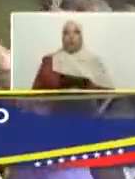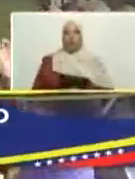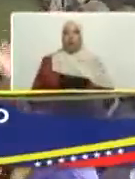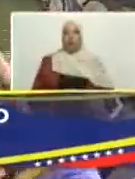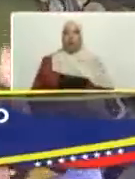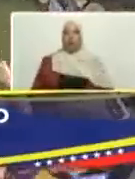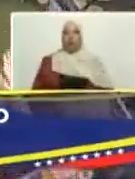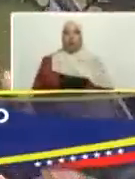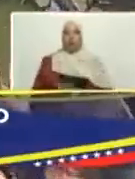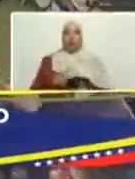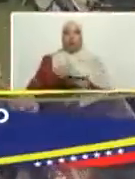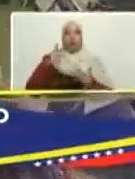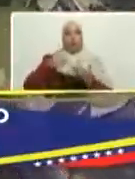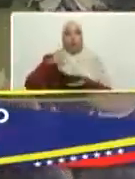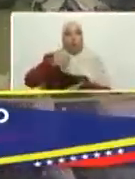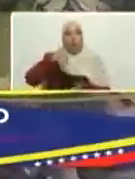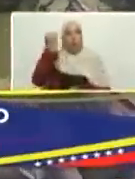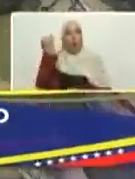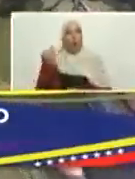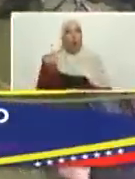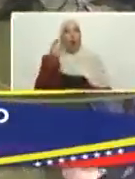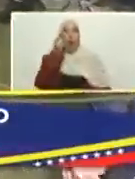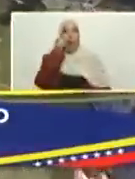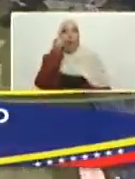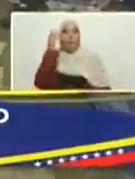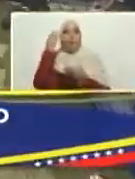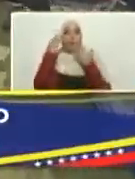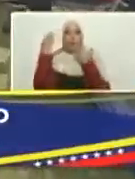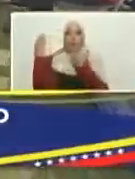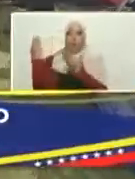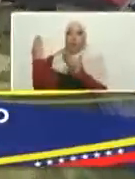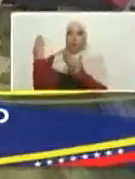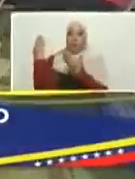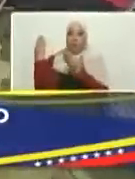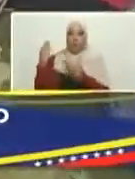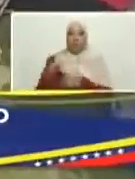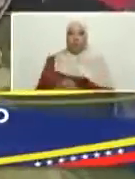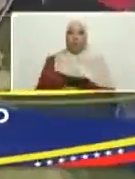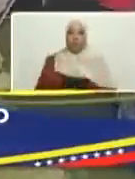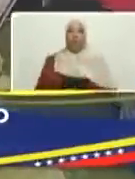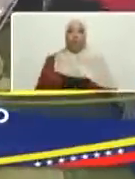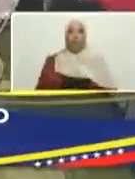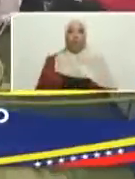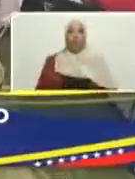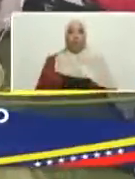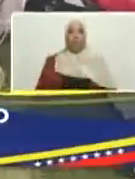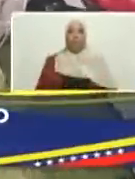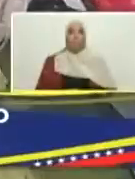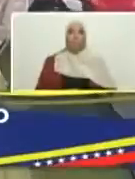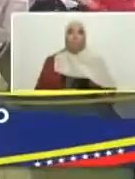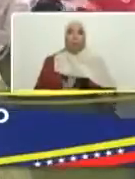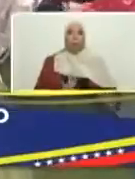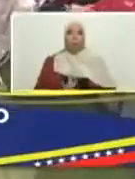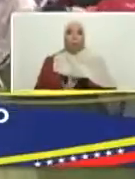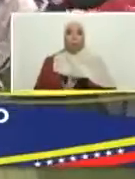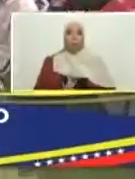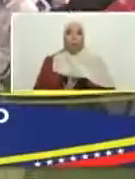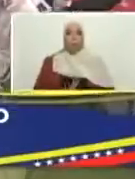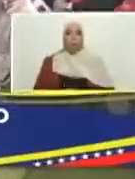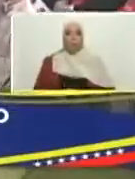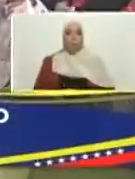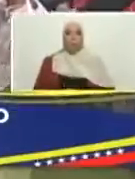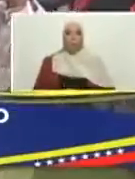El flaco José Luis Bermúdez. Que el pueblo es sabio y